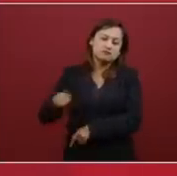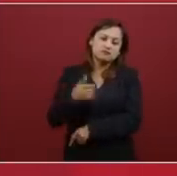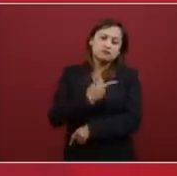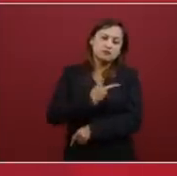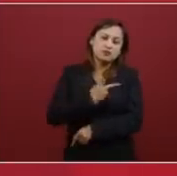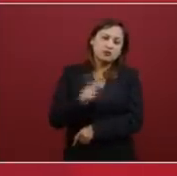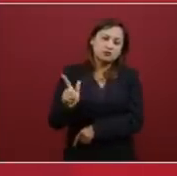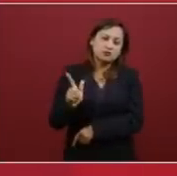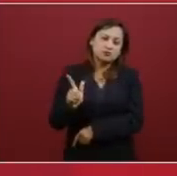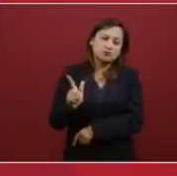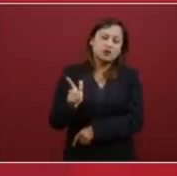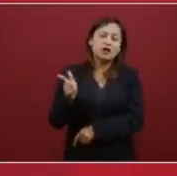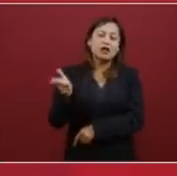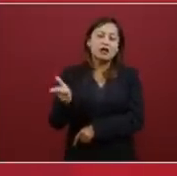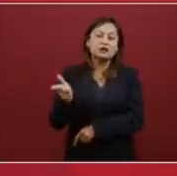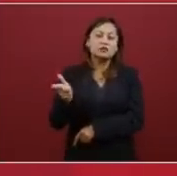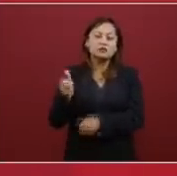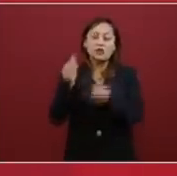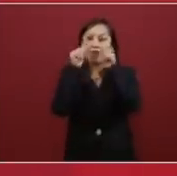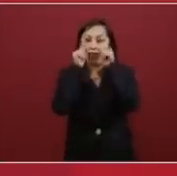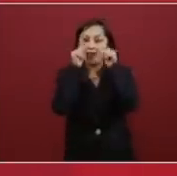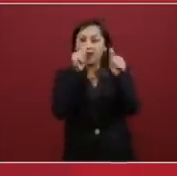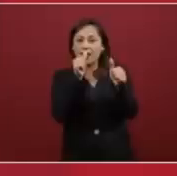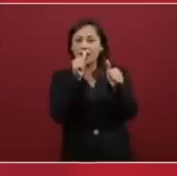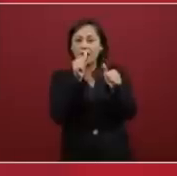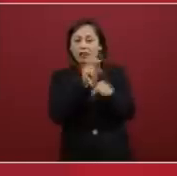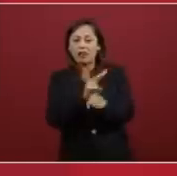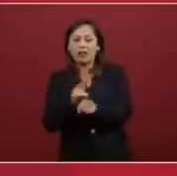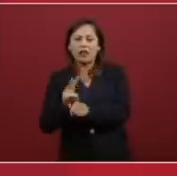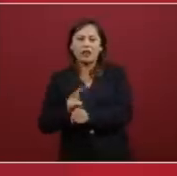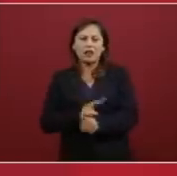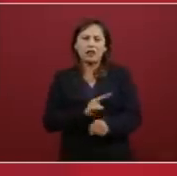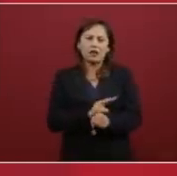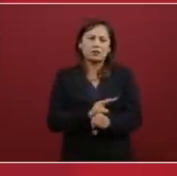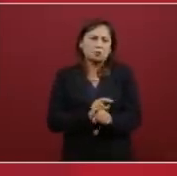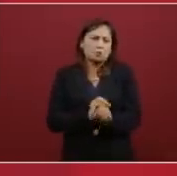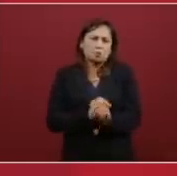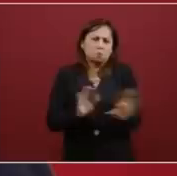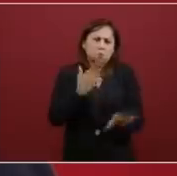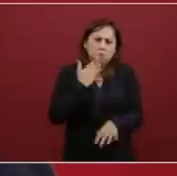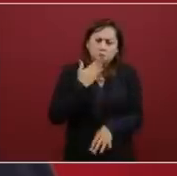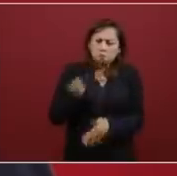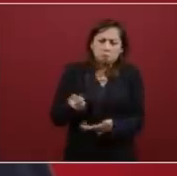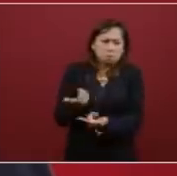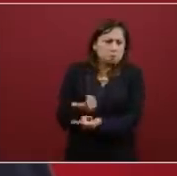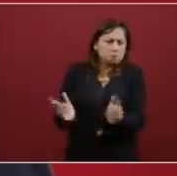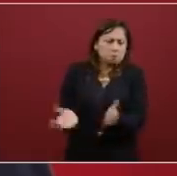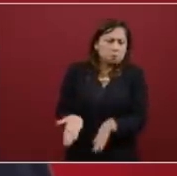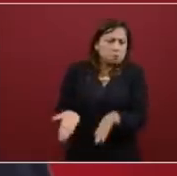están pendientes de todo y tienen derecho, ¿no? Pero